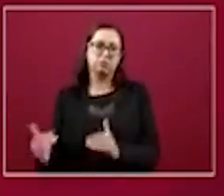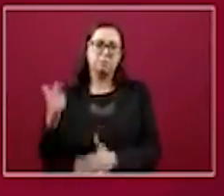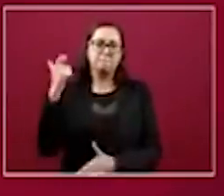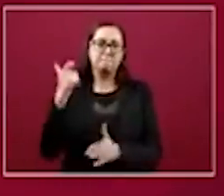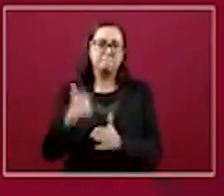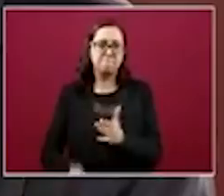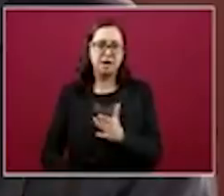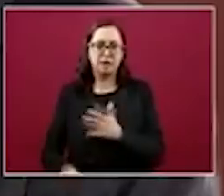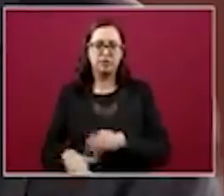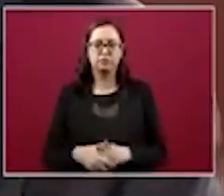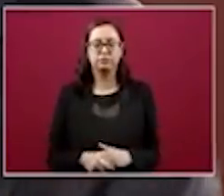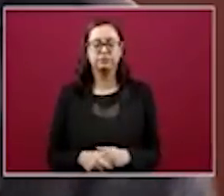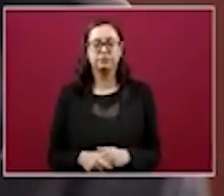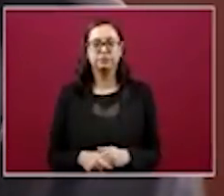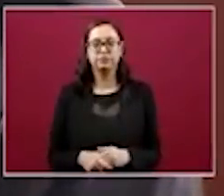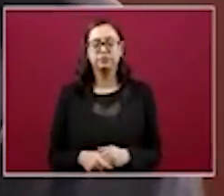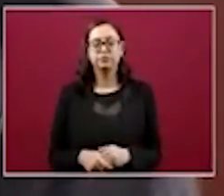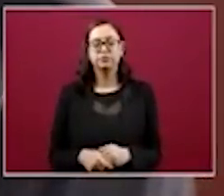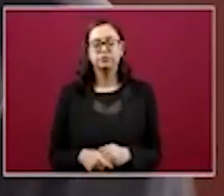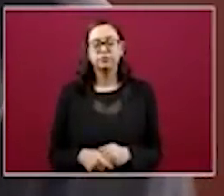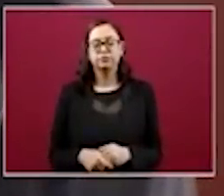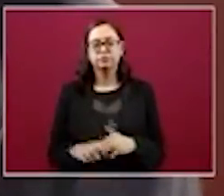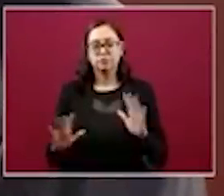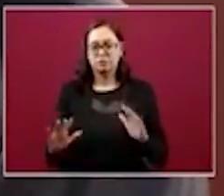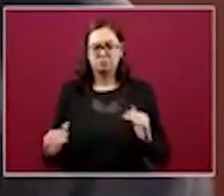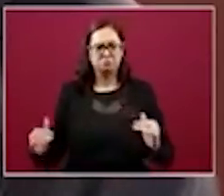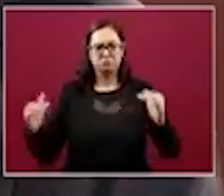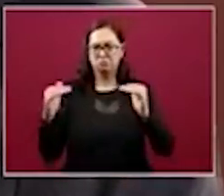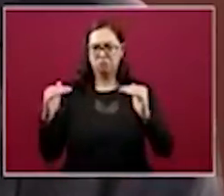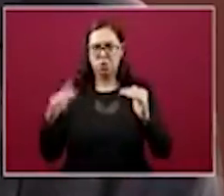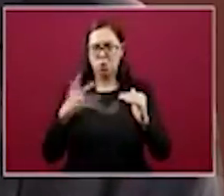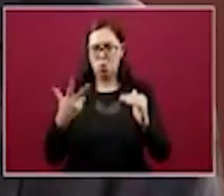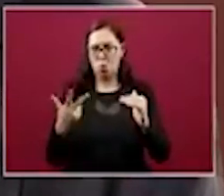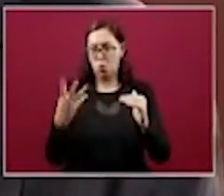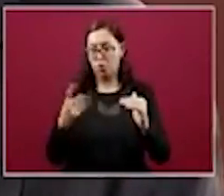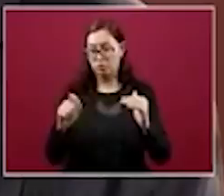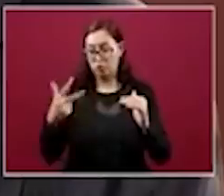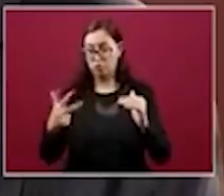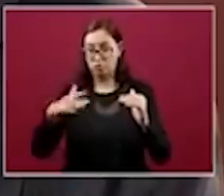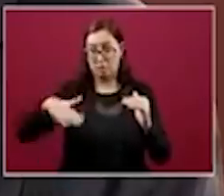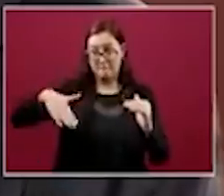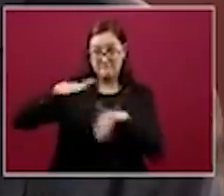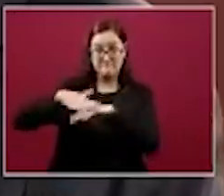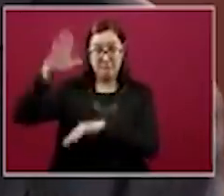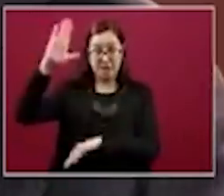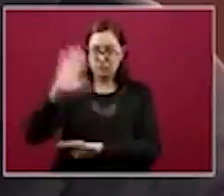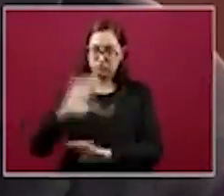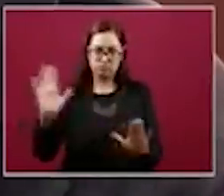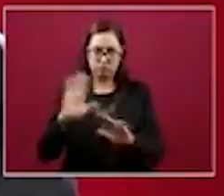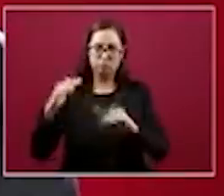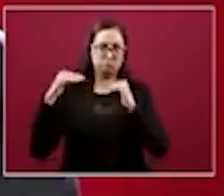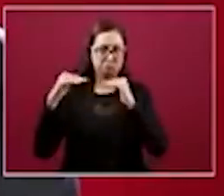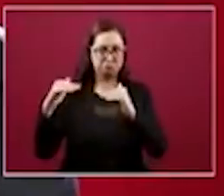precios. Entonces, mi compromiso es no aumento en los combustibles en términos reales. Y